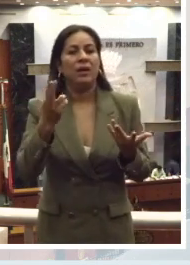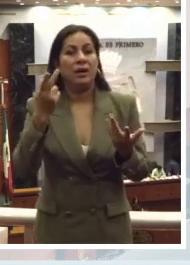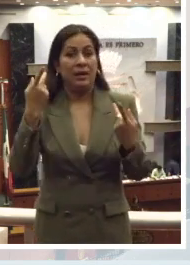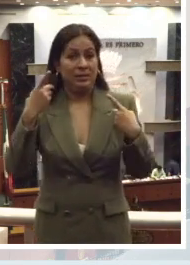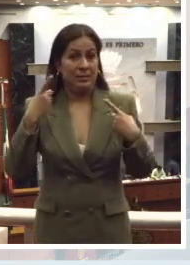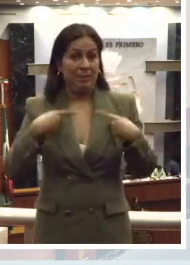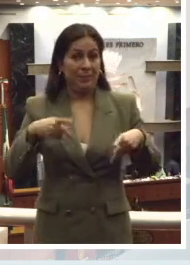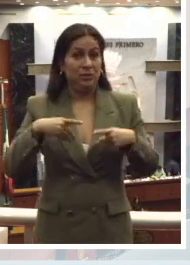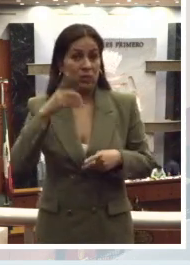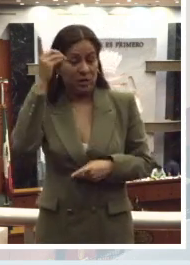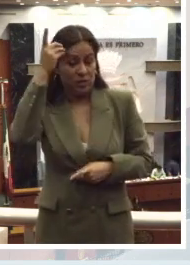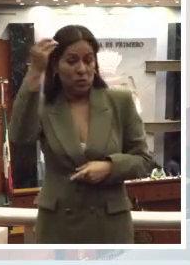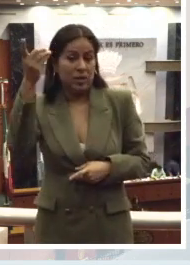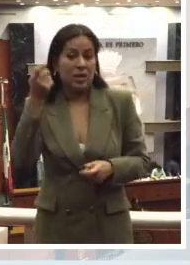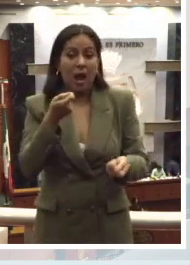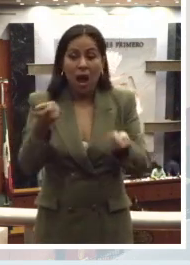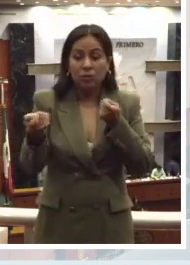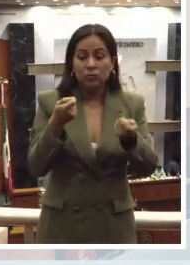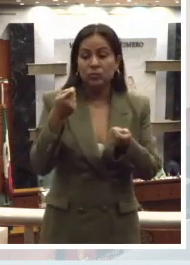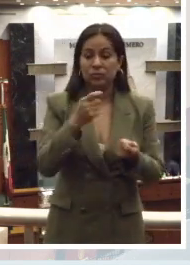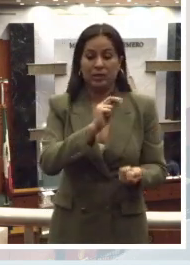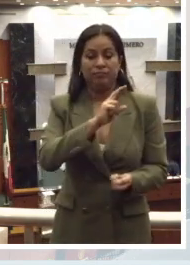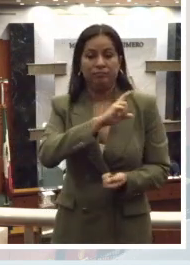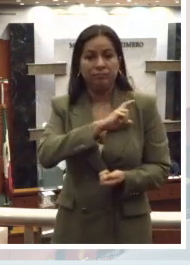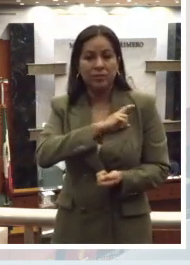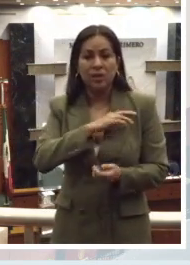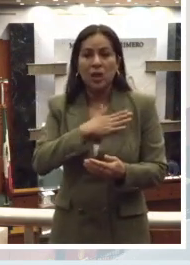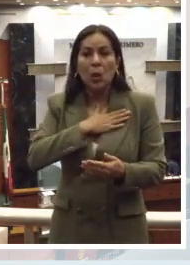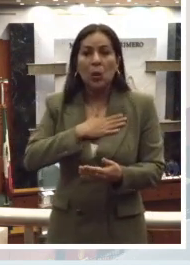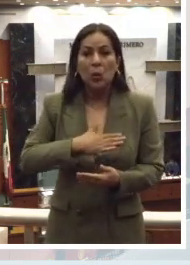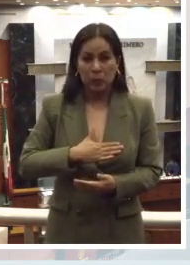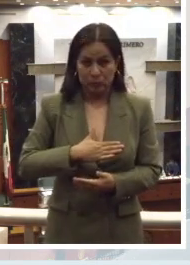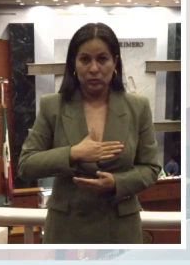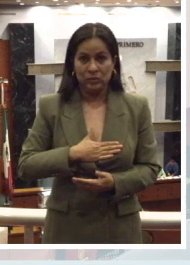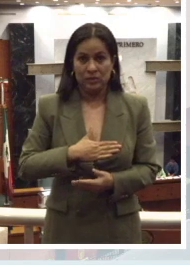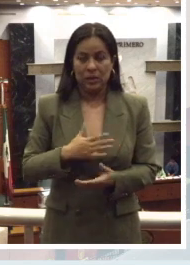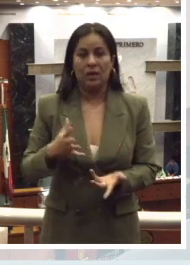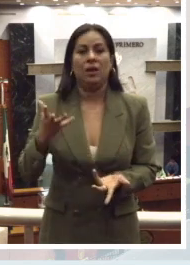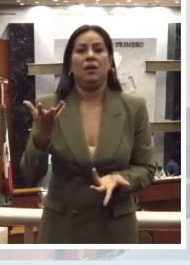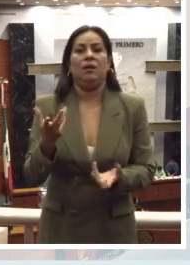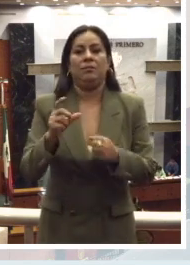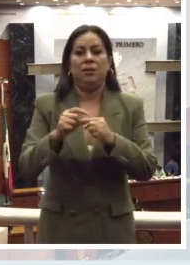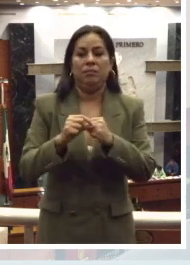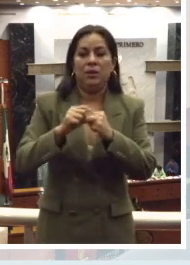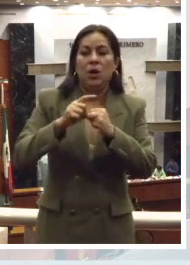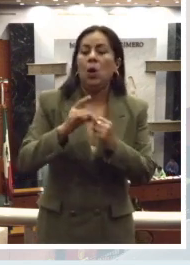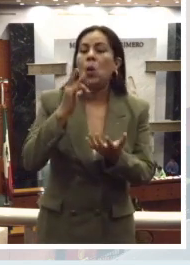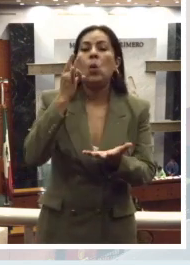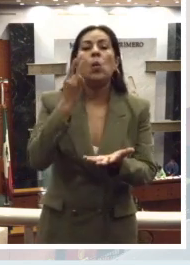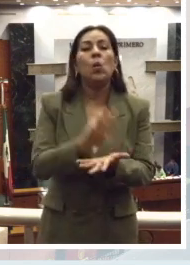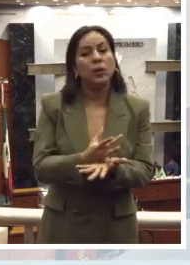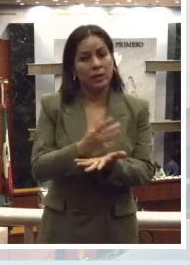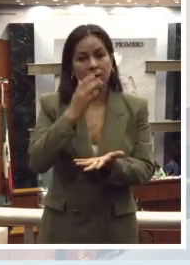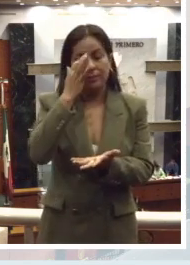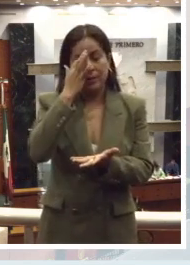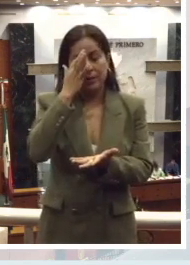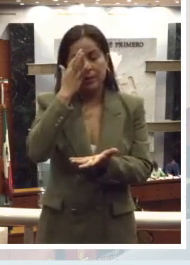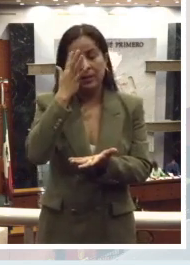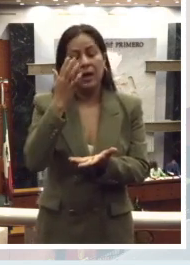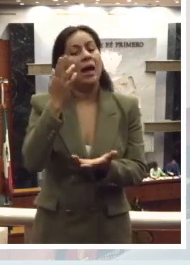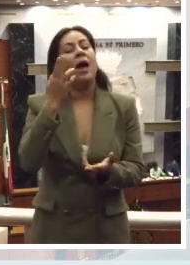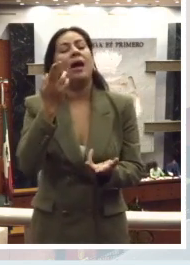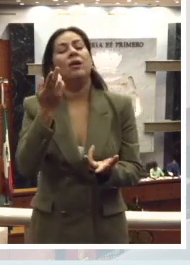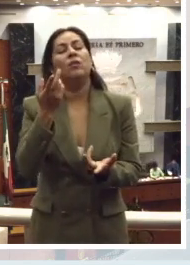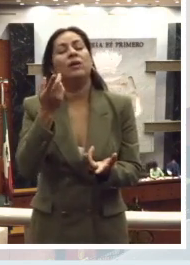arrendadores ajustar sus rentas de manera justa, vinculando los incrementos únicamente al índice